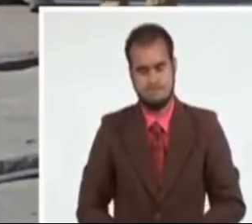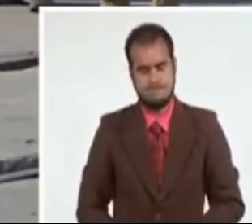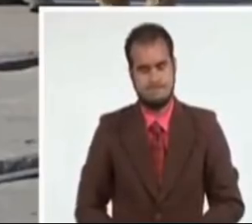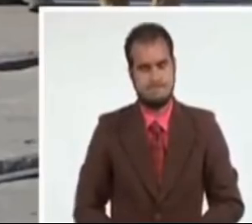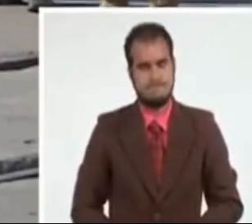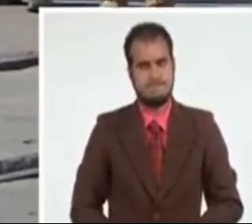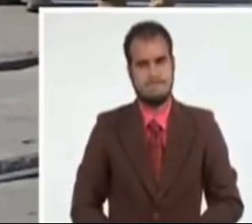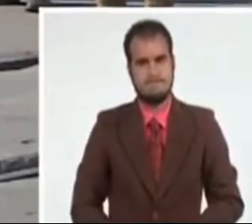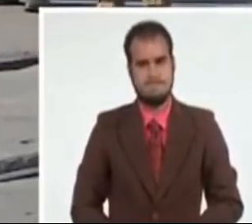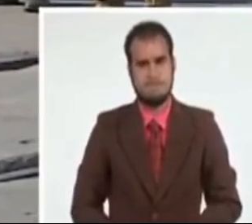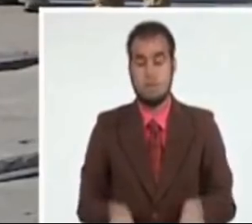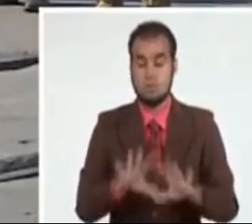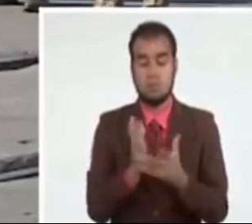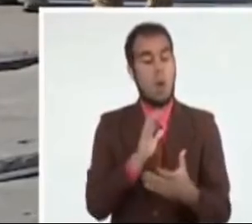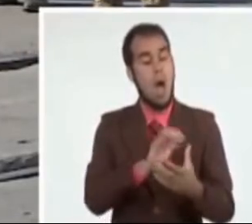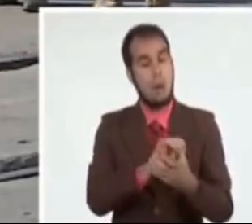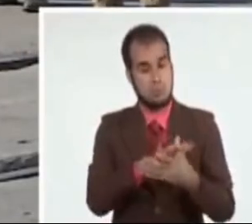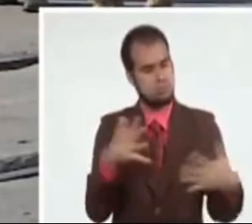estos gestos de amistad,